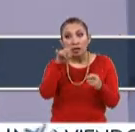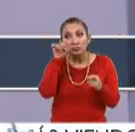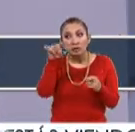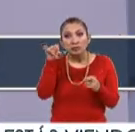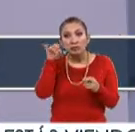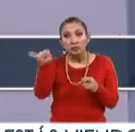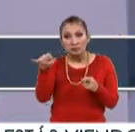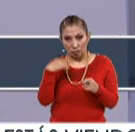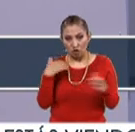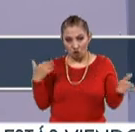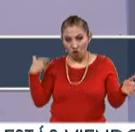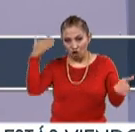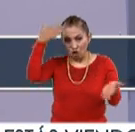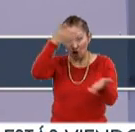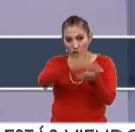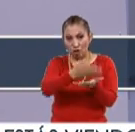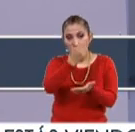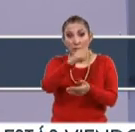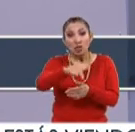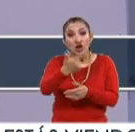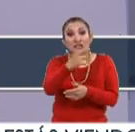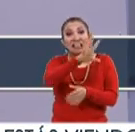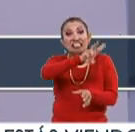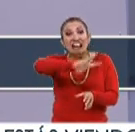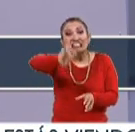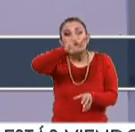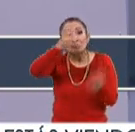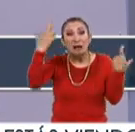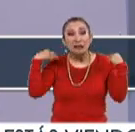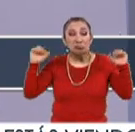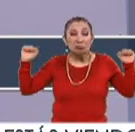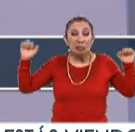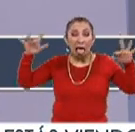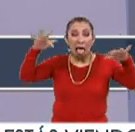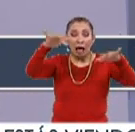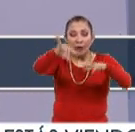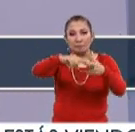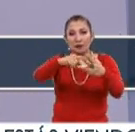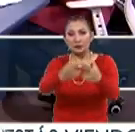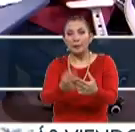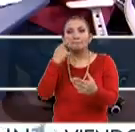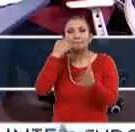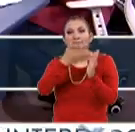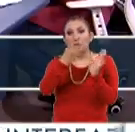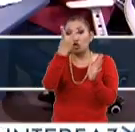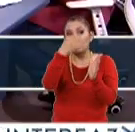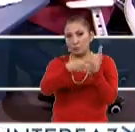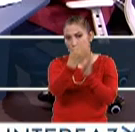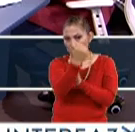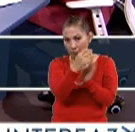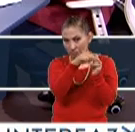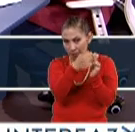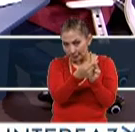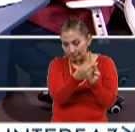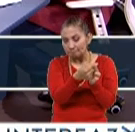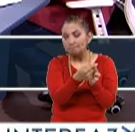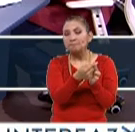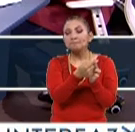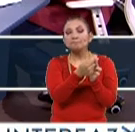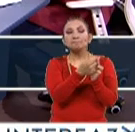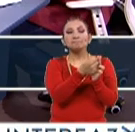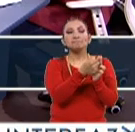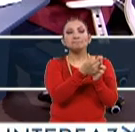luego llego a las 9, no eran 12, eran 300. Y empezamos, eso ocurría en el 2009,